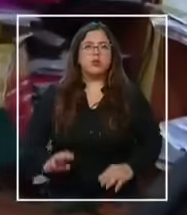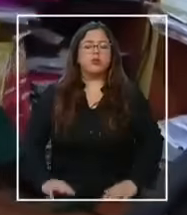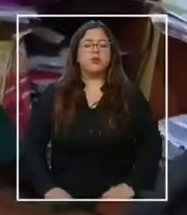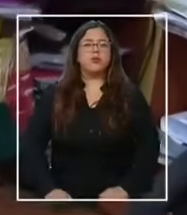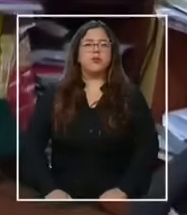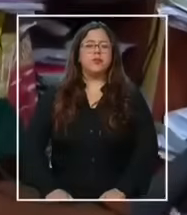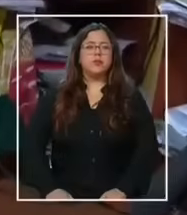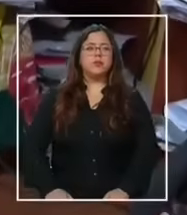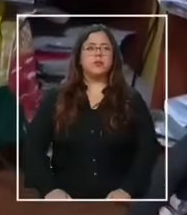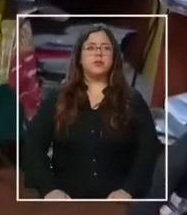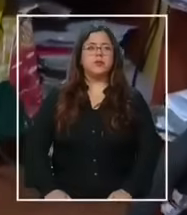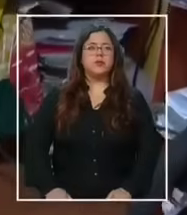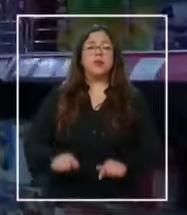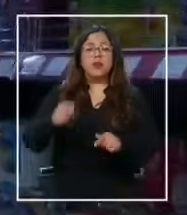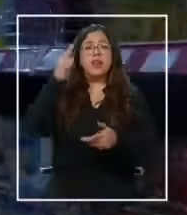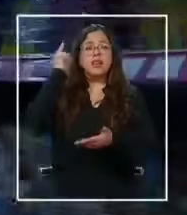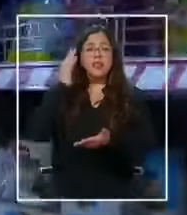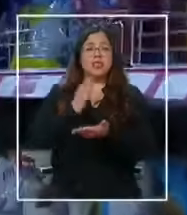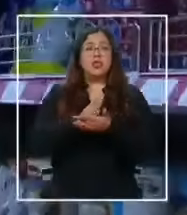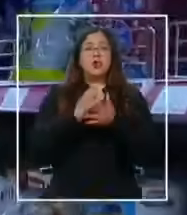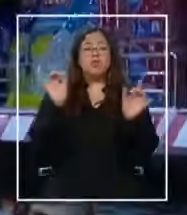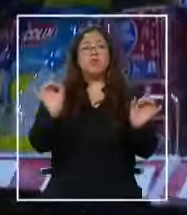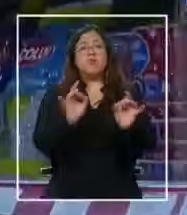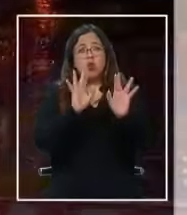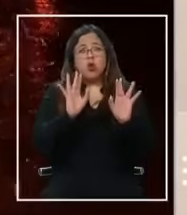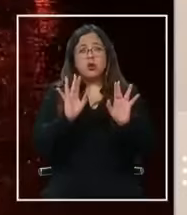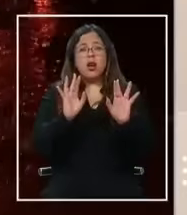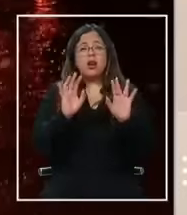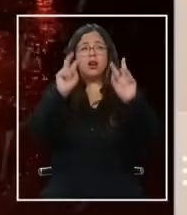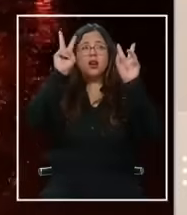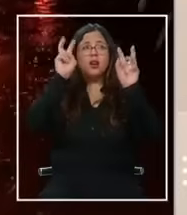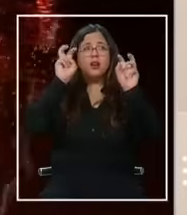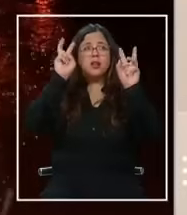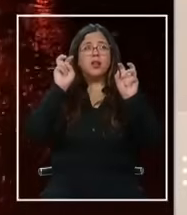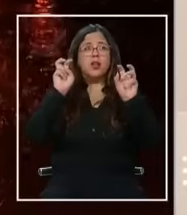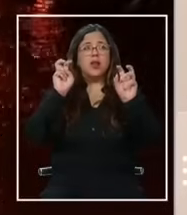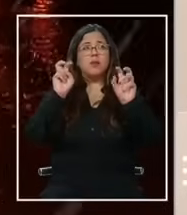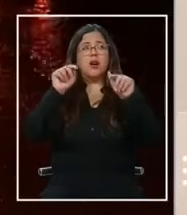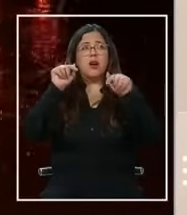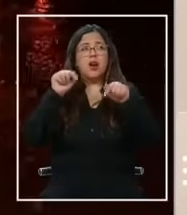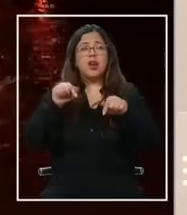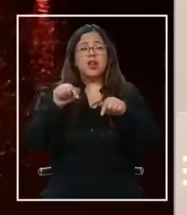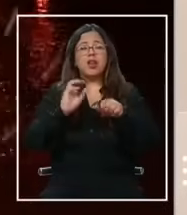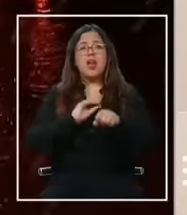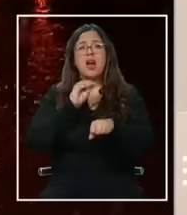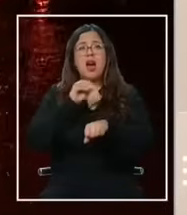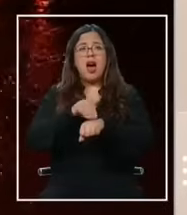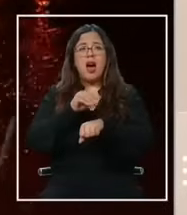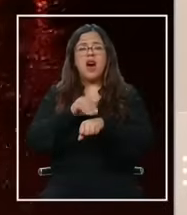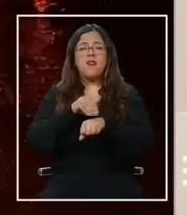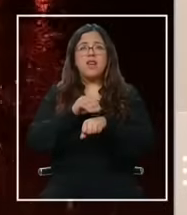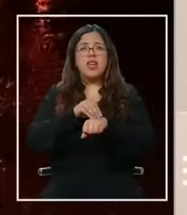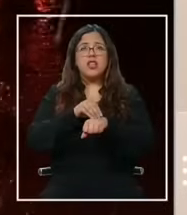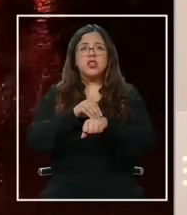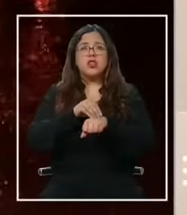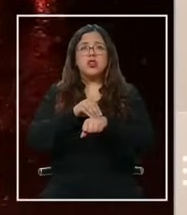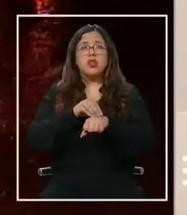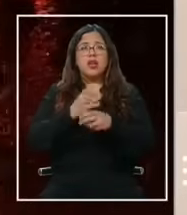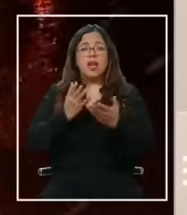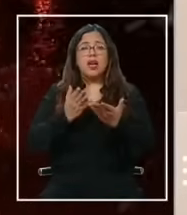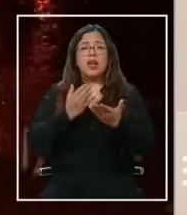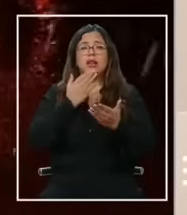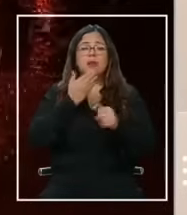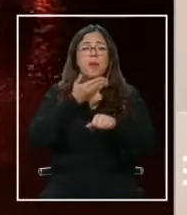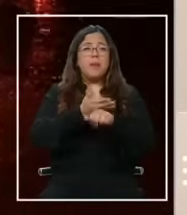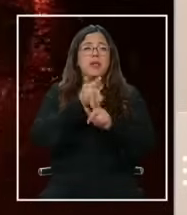altura medidas preventivas entonces en torno a lo que pudría ocurrir todavía hay una alerta que están todos muy pendientes el llamado de las